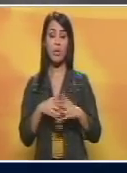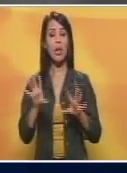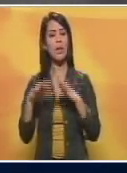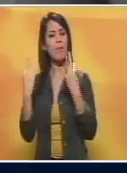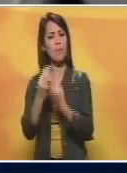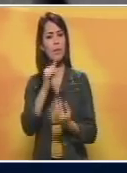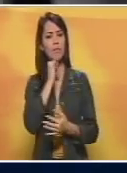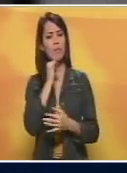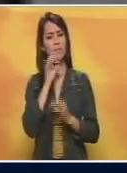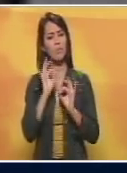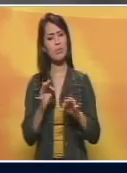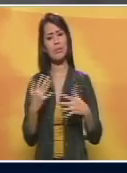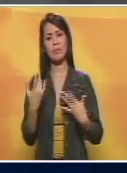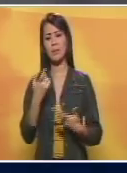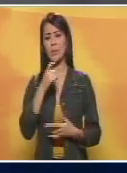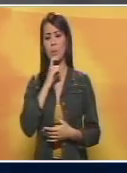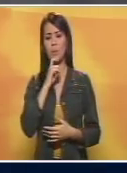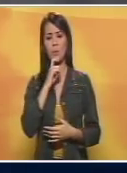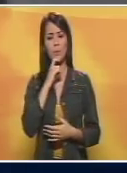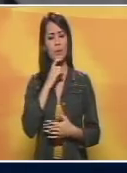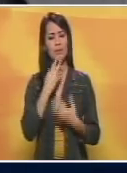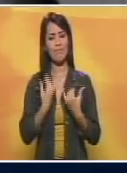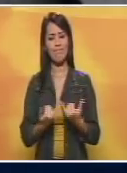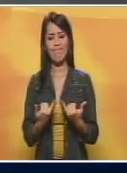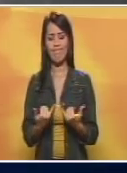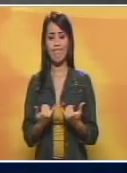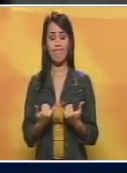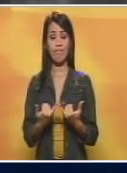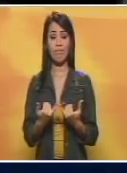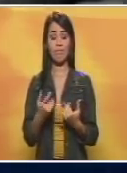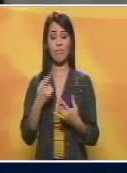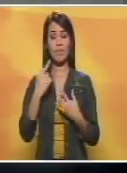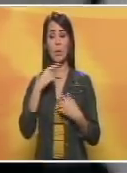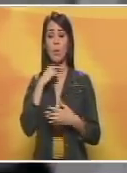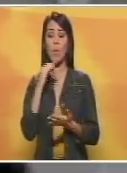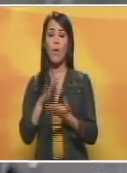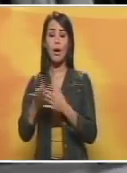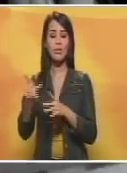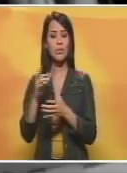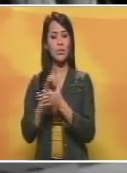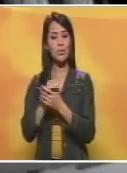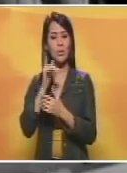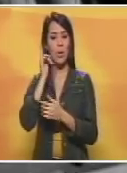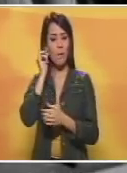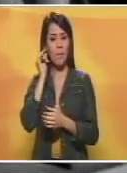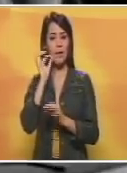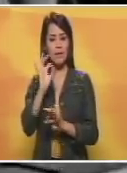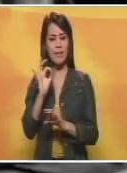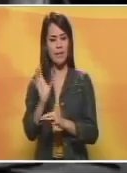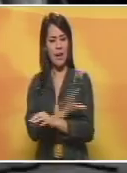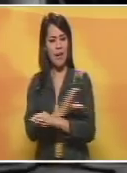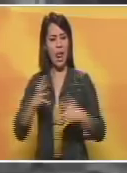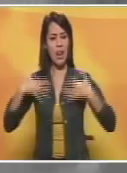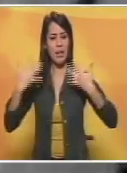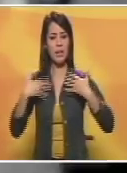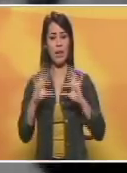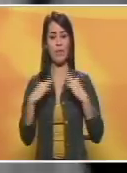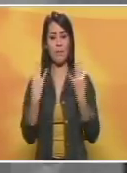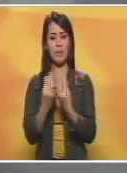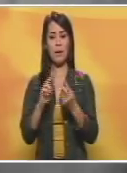comunicado que es uno de los momentos más oscuros de sus vidas han perdido a la matriarca y al rock de la familia pasa